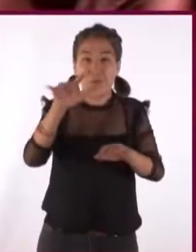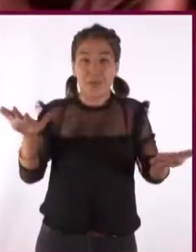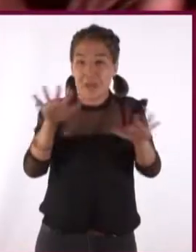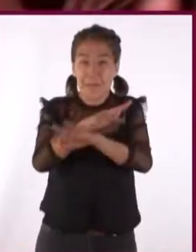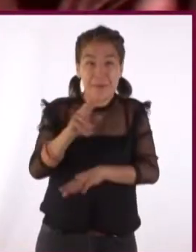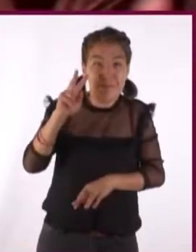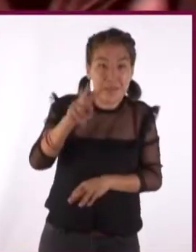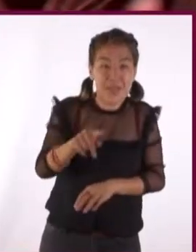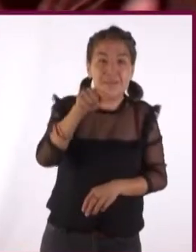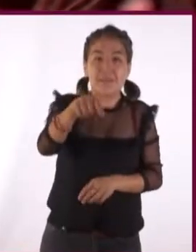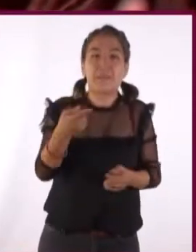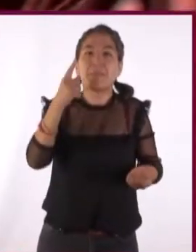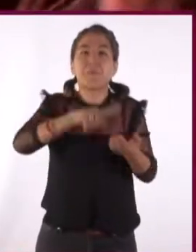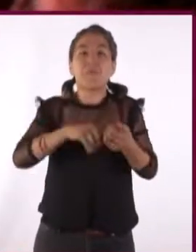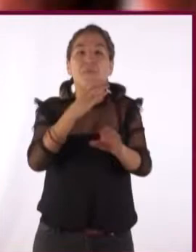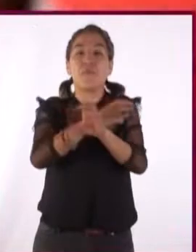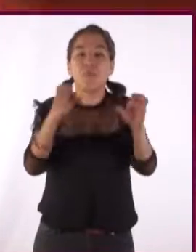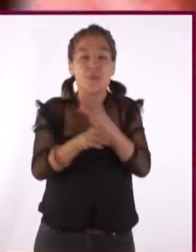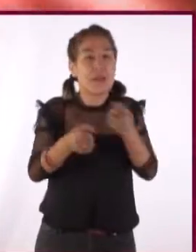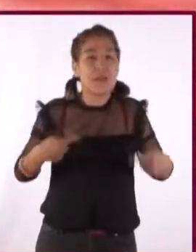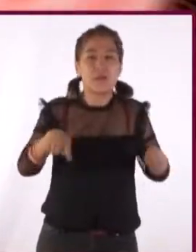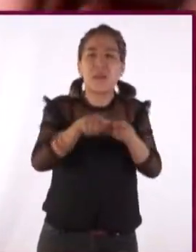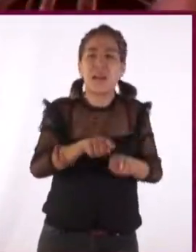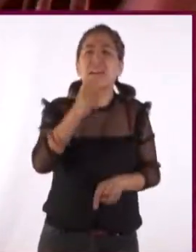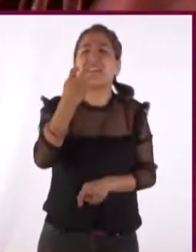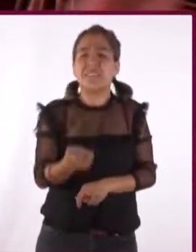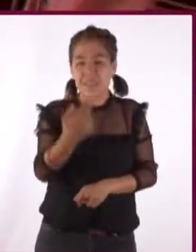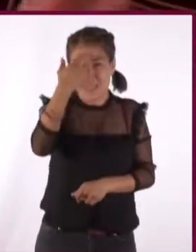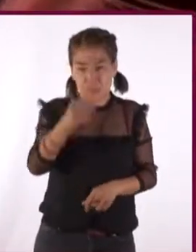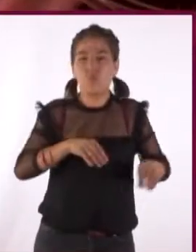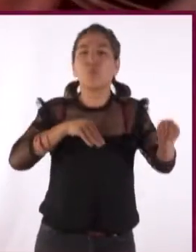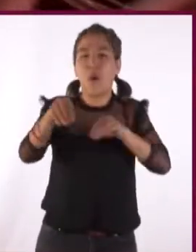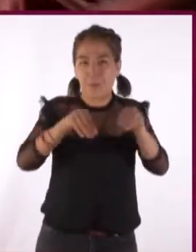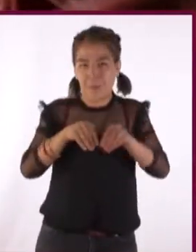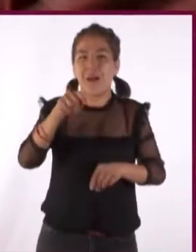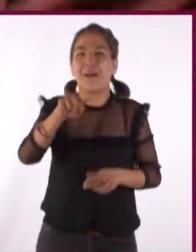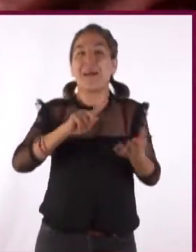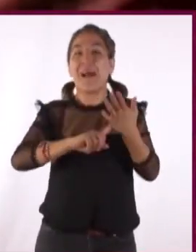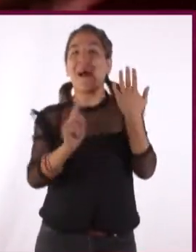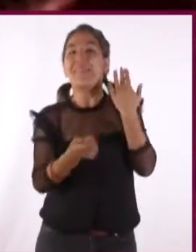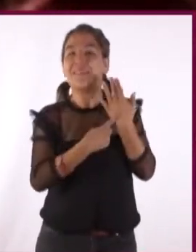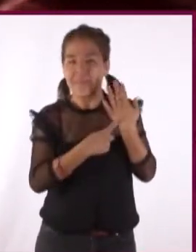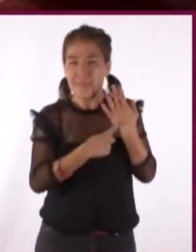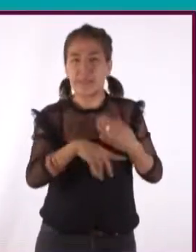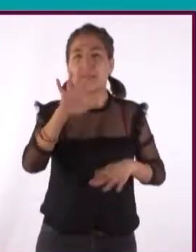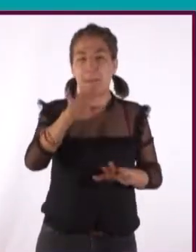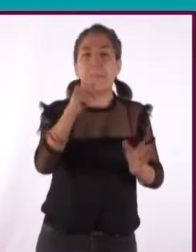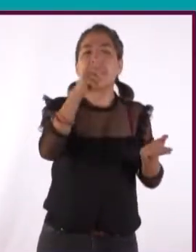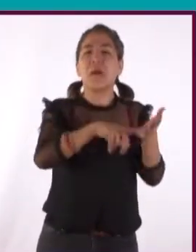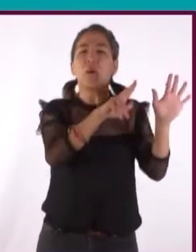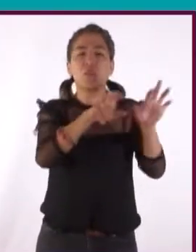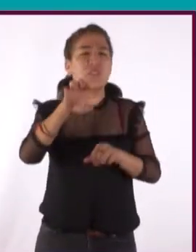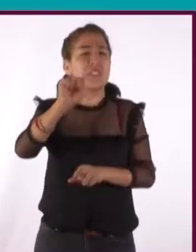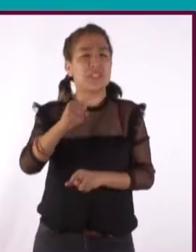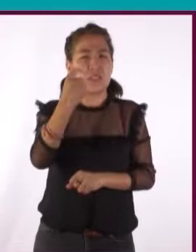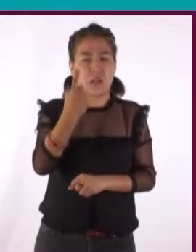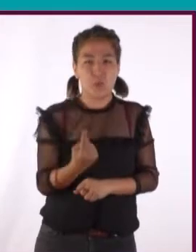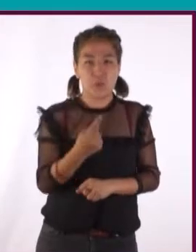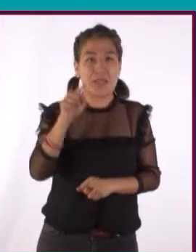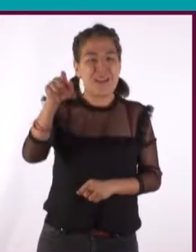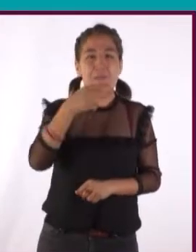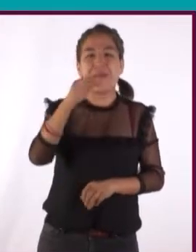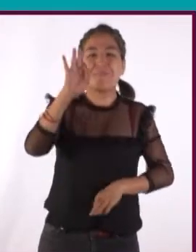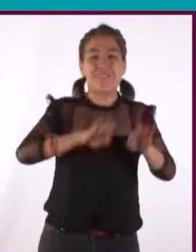la vista a objetos estáticos, estas provocan la ilusión del movimiento opuesto. En